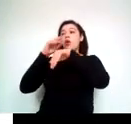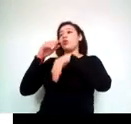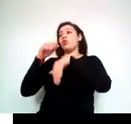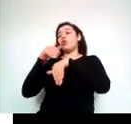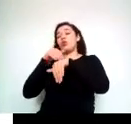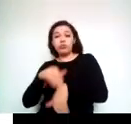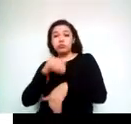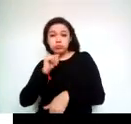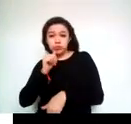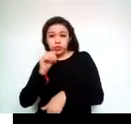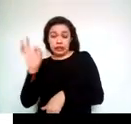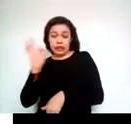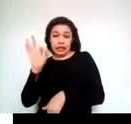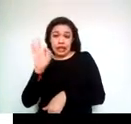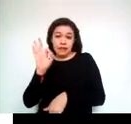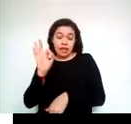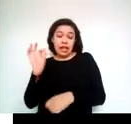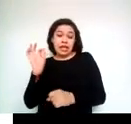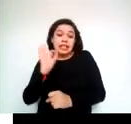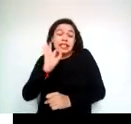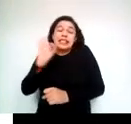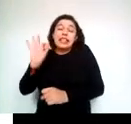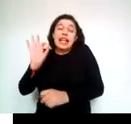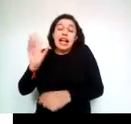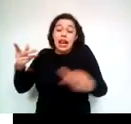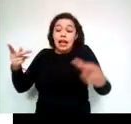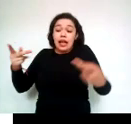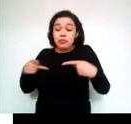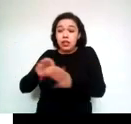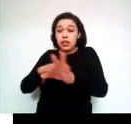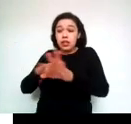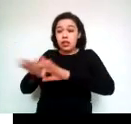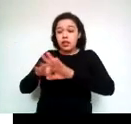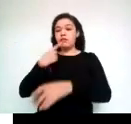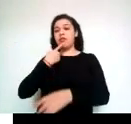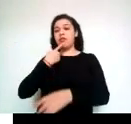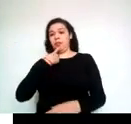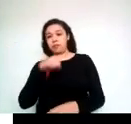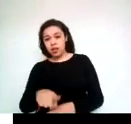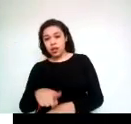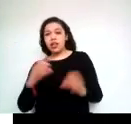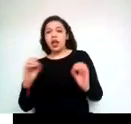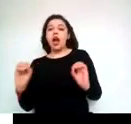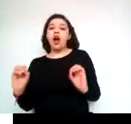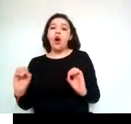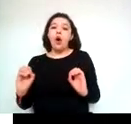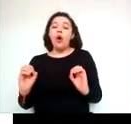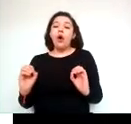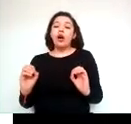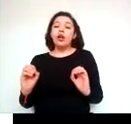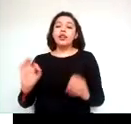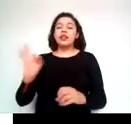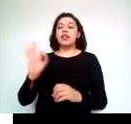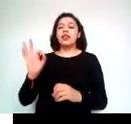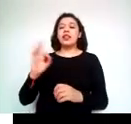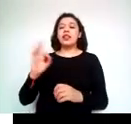serían acreedores o la posibilidad de que los trabajadores realizaran una demanda o que pudieran tener una indemnización económica por